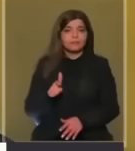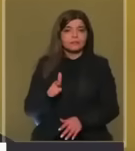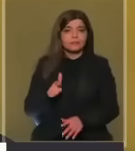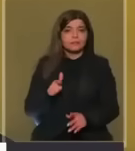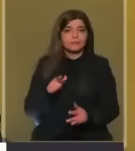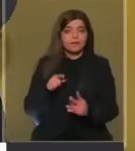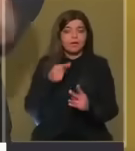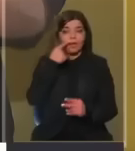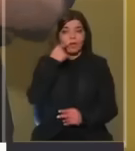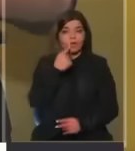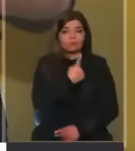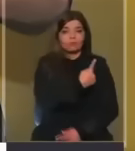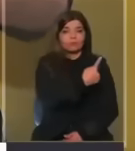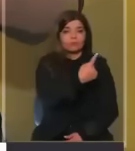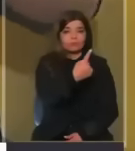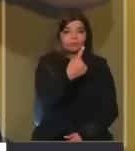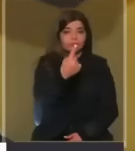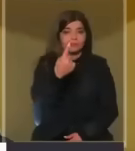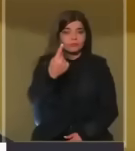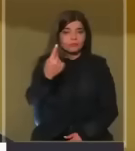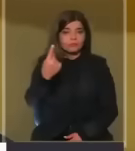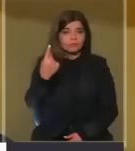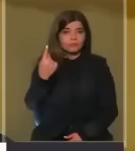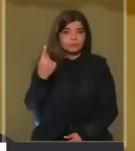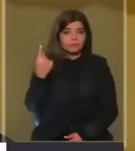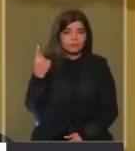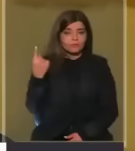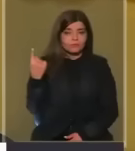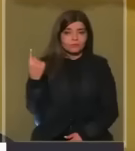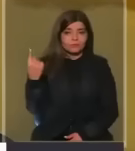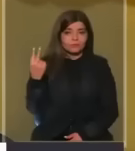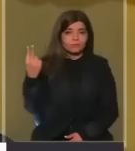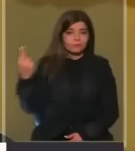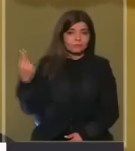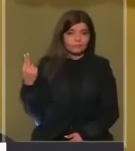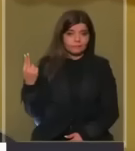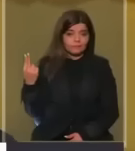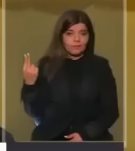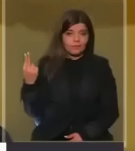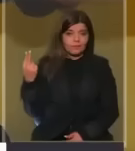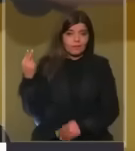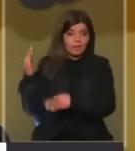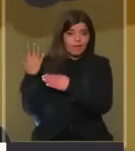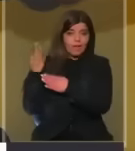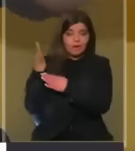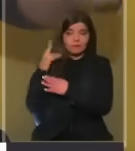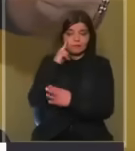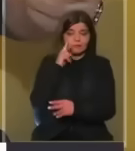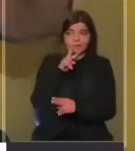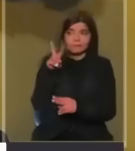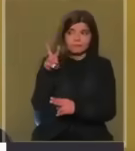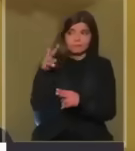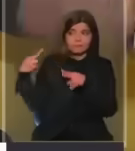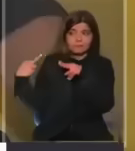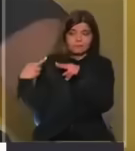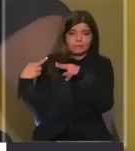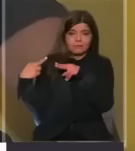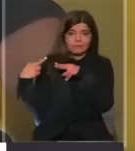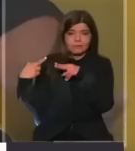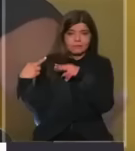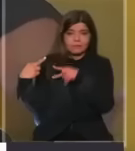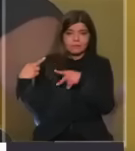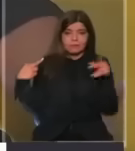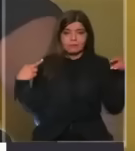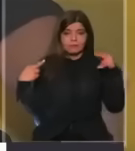hacia el lado, ¿cierto? Se abren y cuando están aquí al lado nuestro, aquí en la ventana, de hecho yo lo miro, Tony va con el